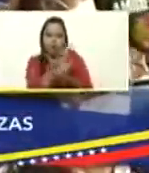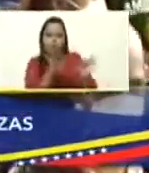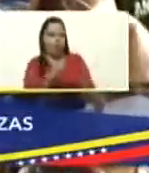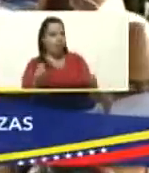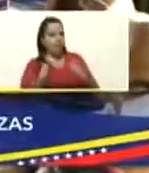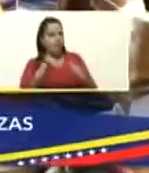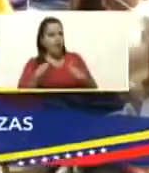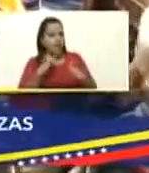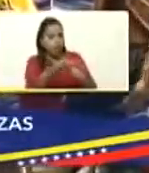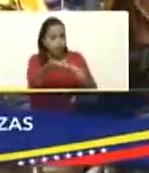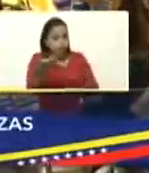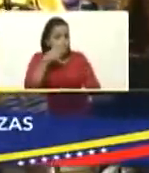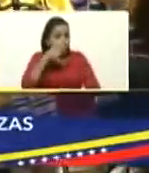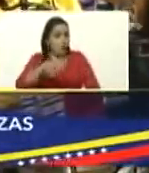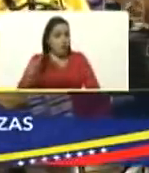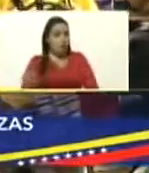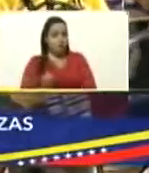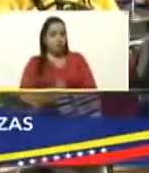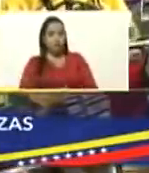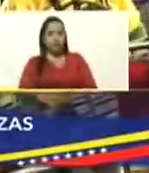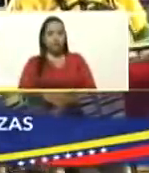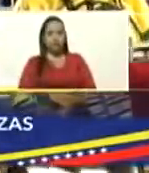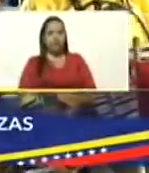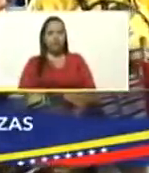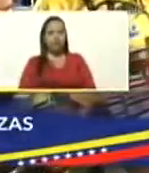de vida al pueblo.